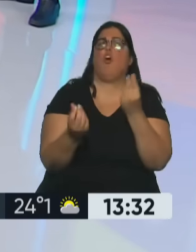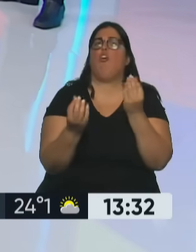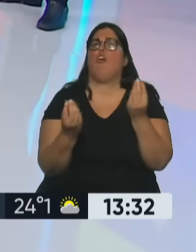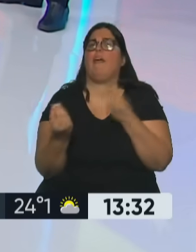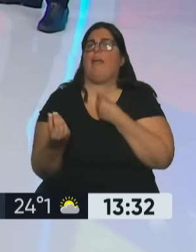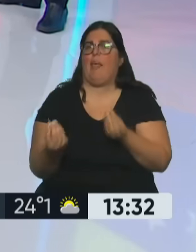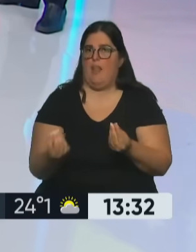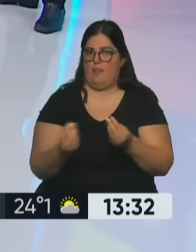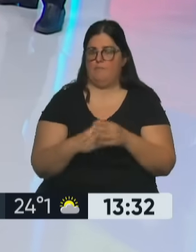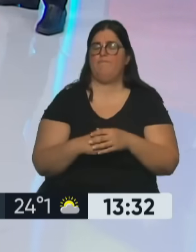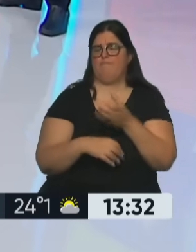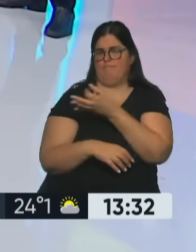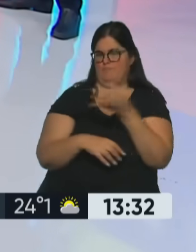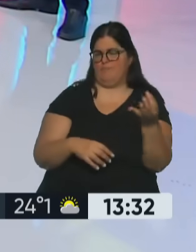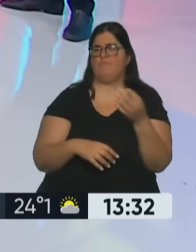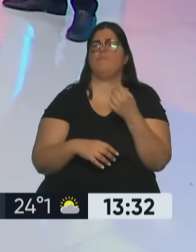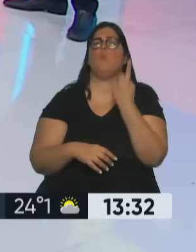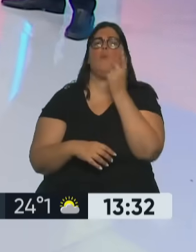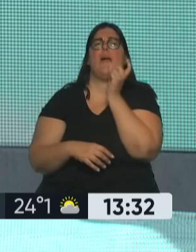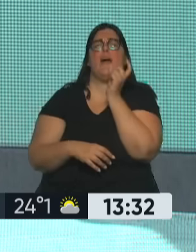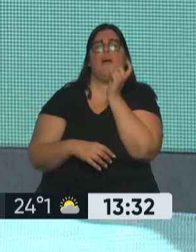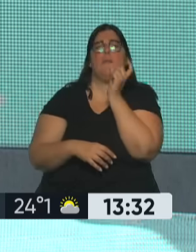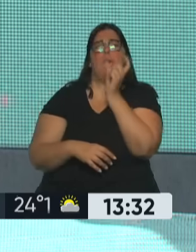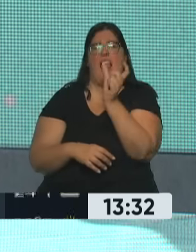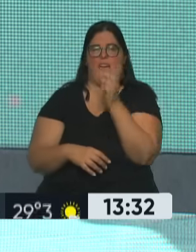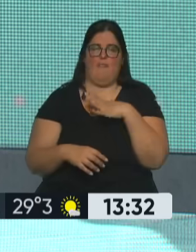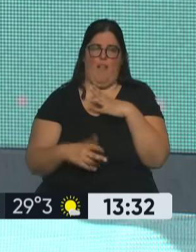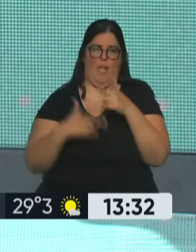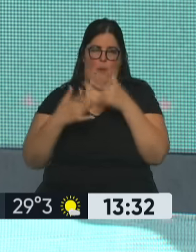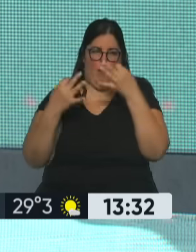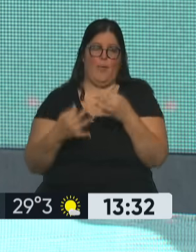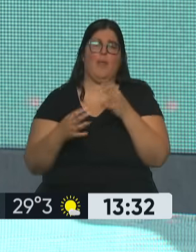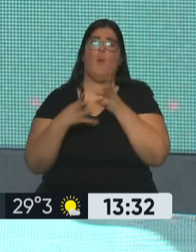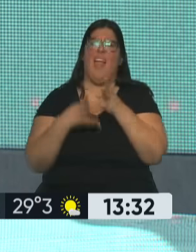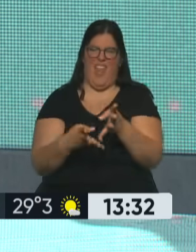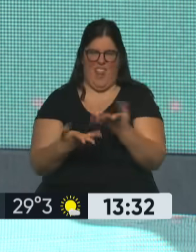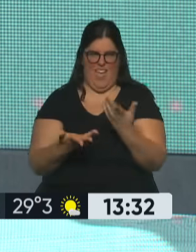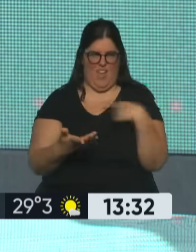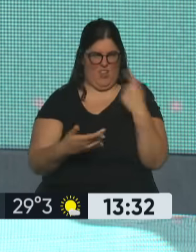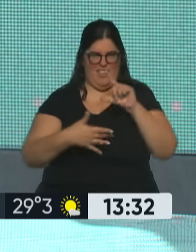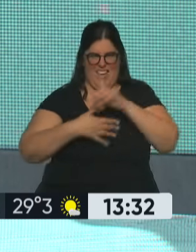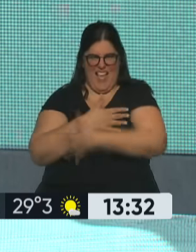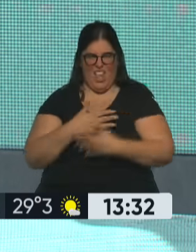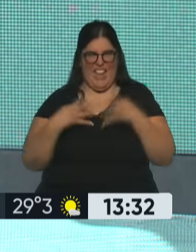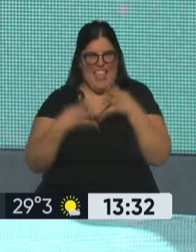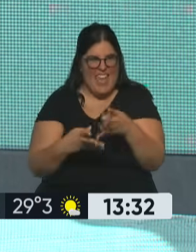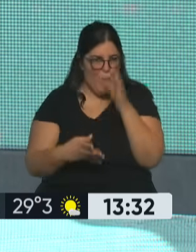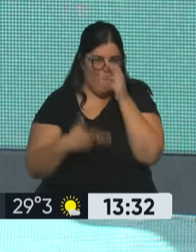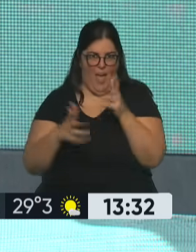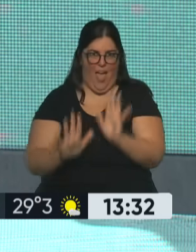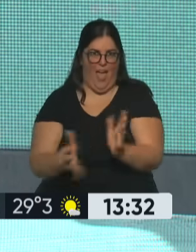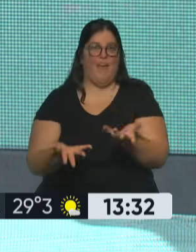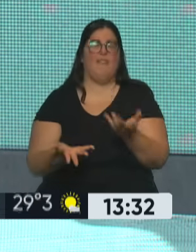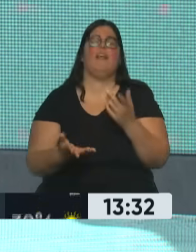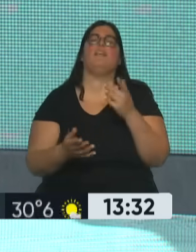ver. Exacto, Pablo, lo decíamos. Una palabra de la cual no se habla mucho en esta región, guerra, ¿no? Que Exacto. empezamos a escuchar esta semana, mencionábamos antes,